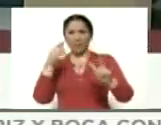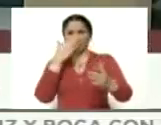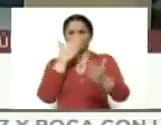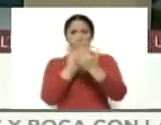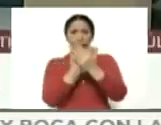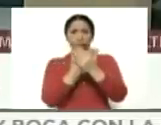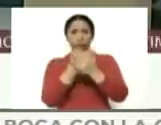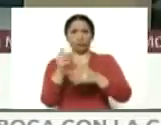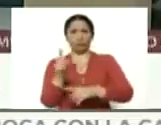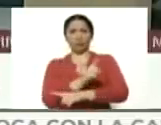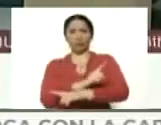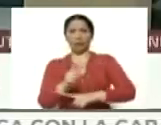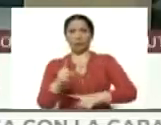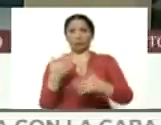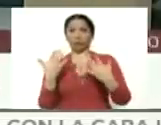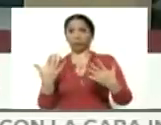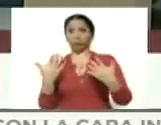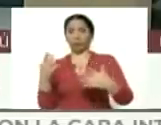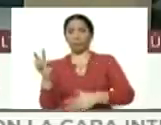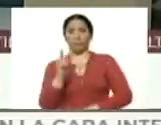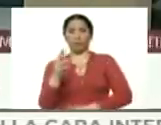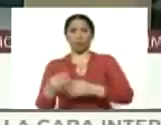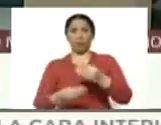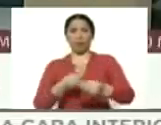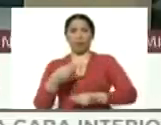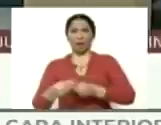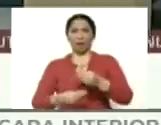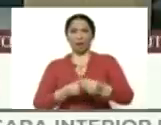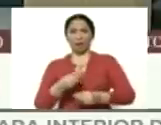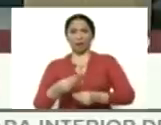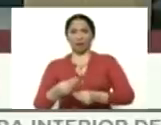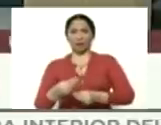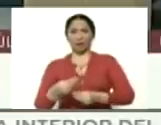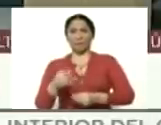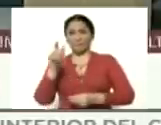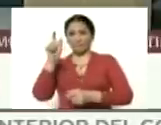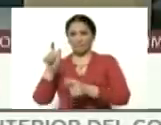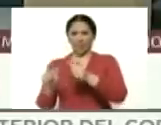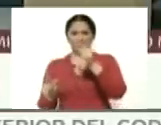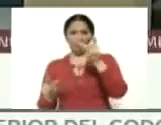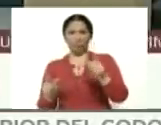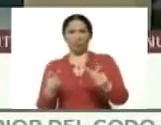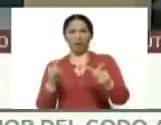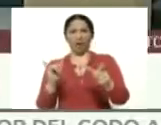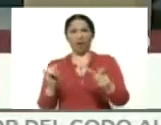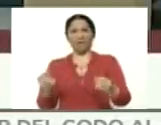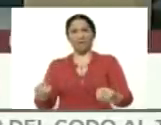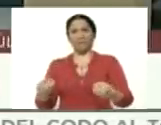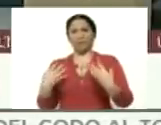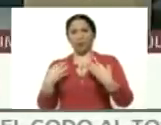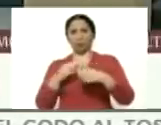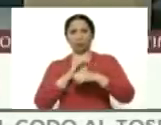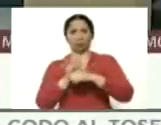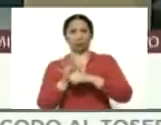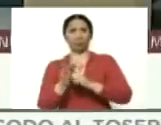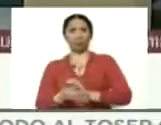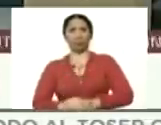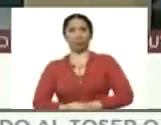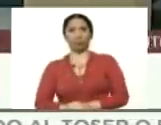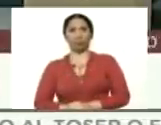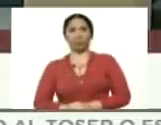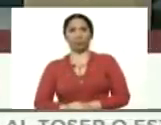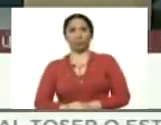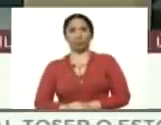rápida, pronta que Venezuela hace de aquel paciente que se presente con infección por COVID-19.